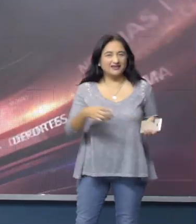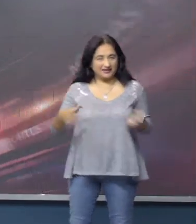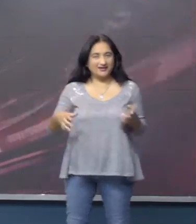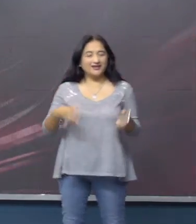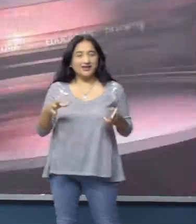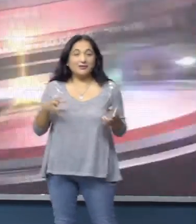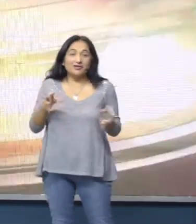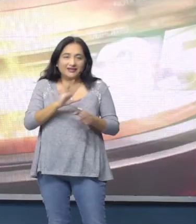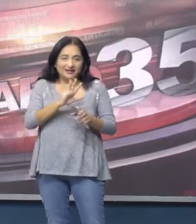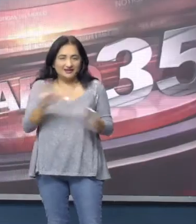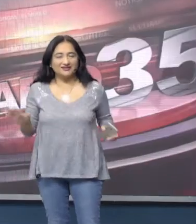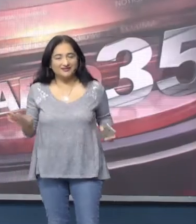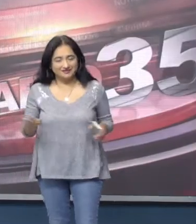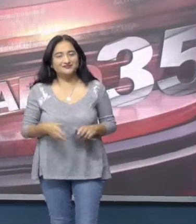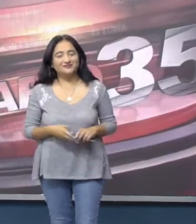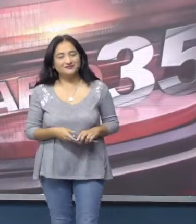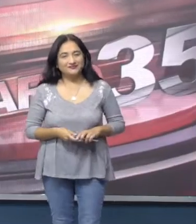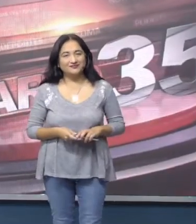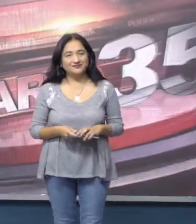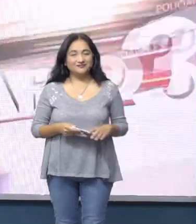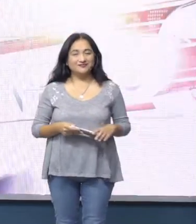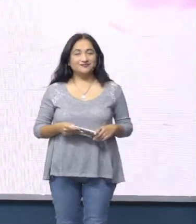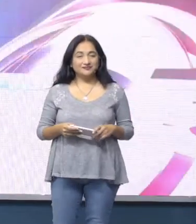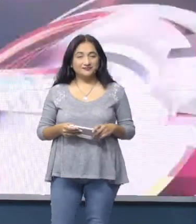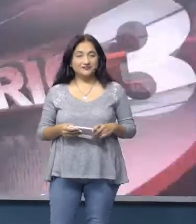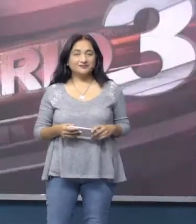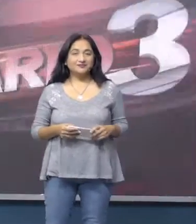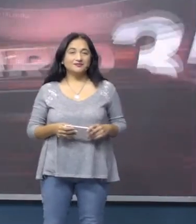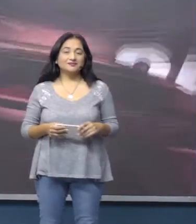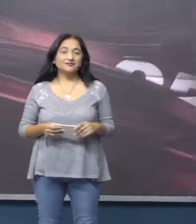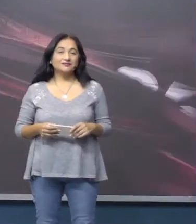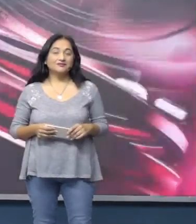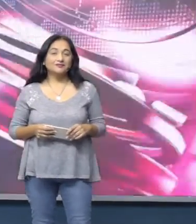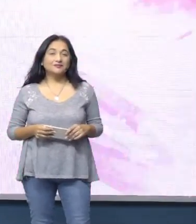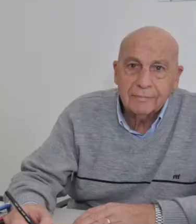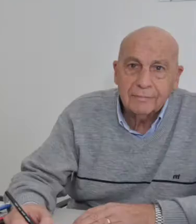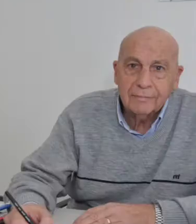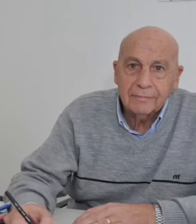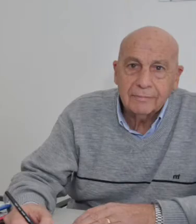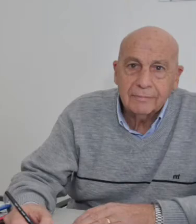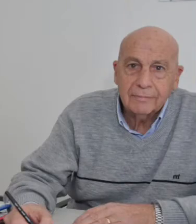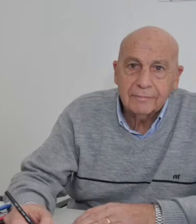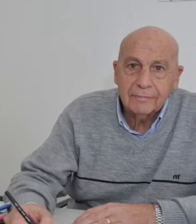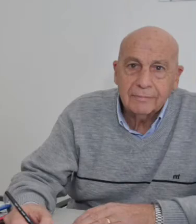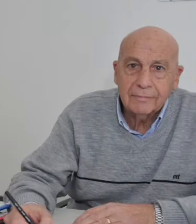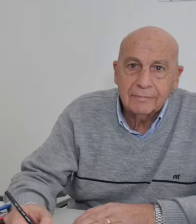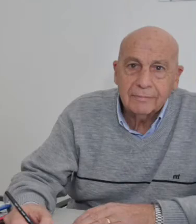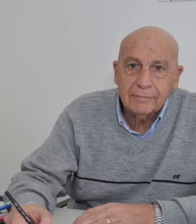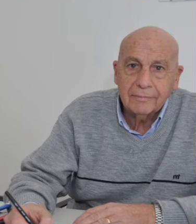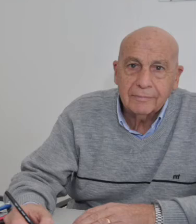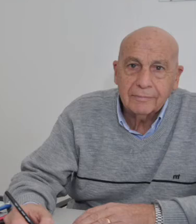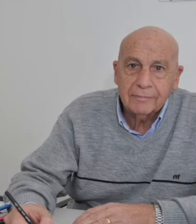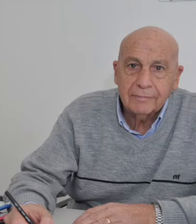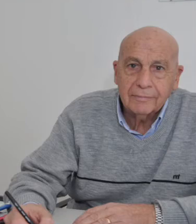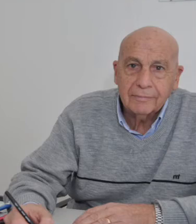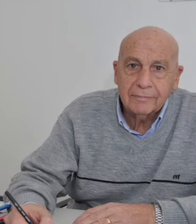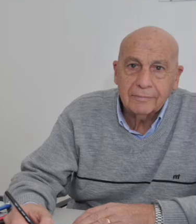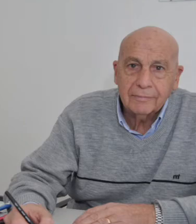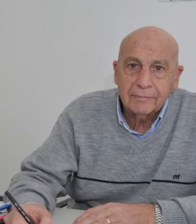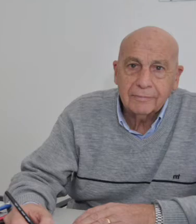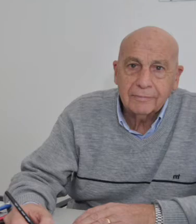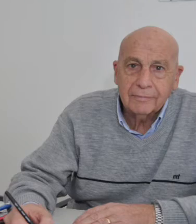carnet. Esa bueno, pero modalidad. de la misma manera, este llamado también va a tomar conocimiento